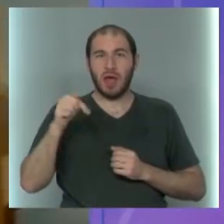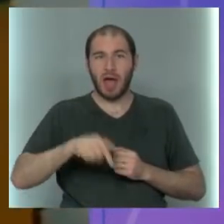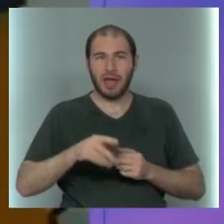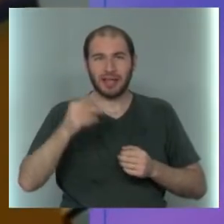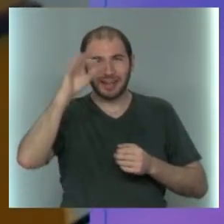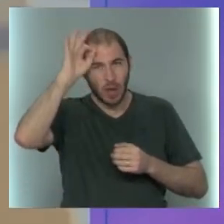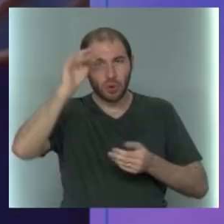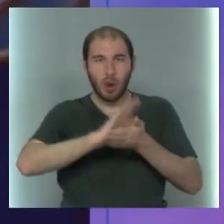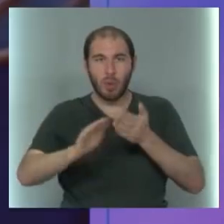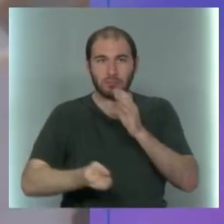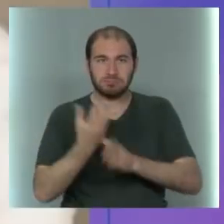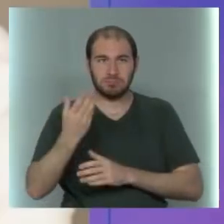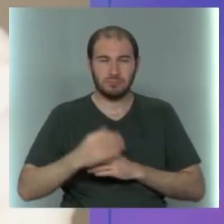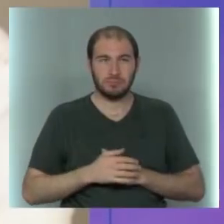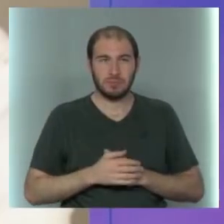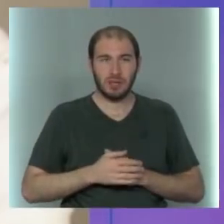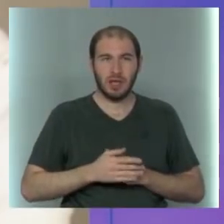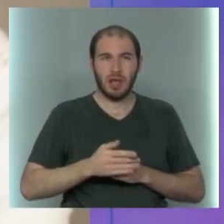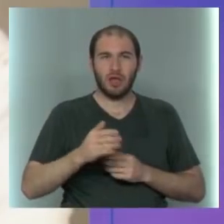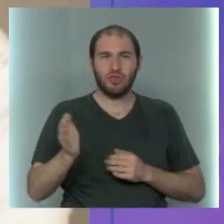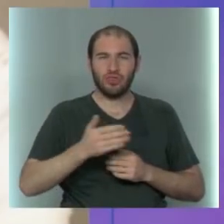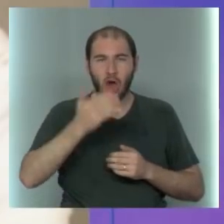nuevas neuronas. No todos los enfermos con